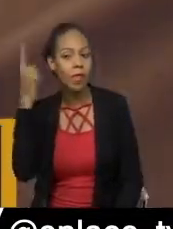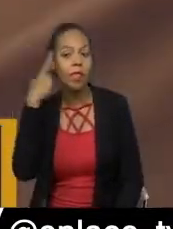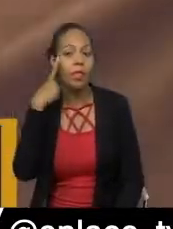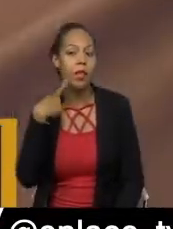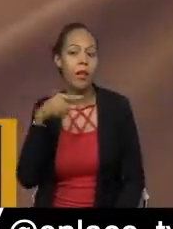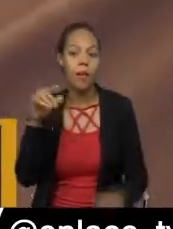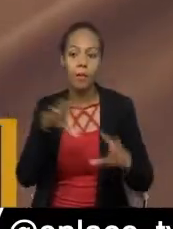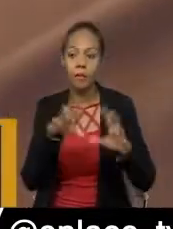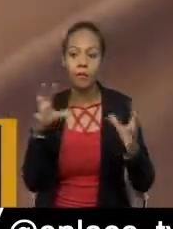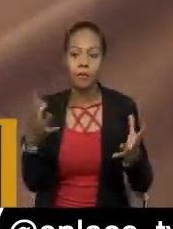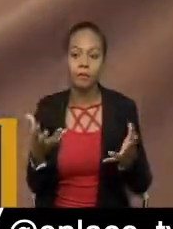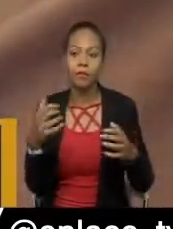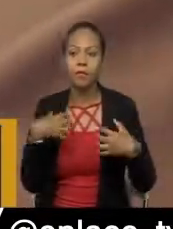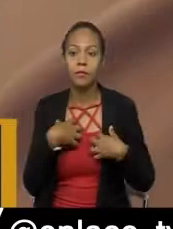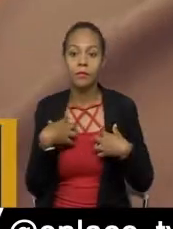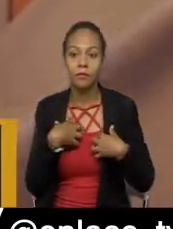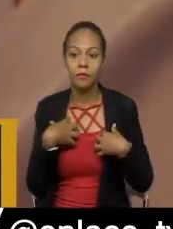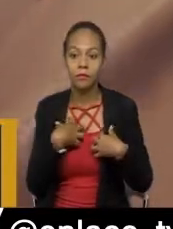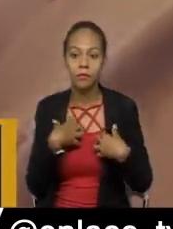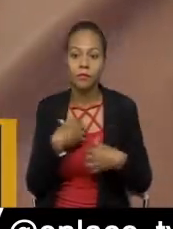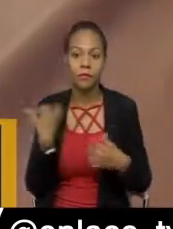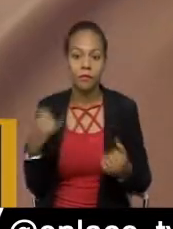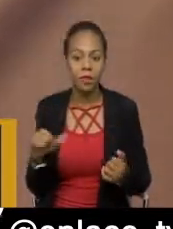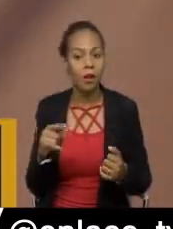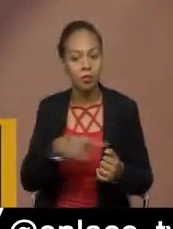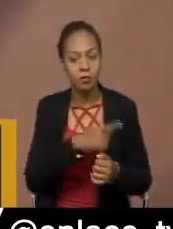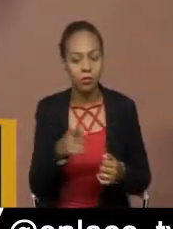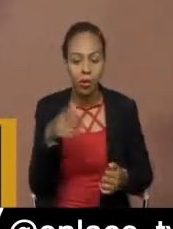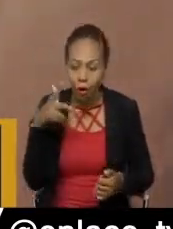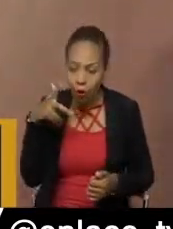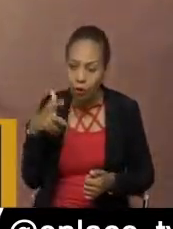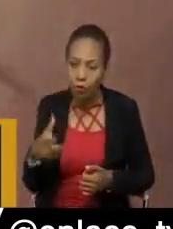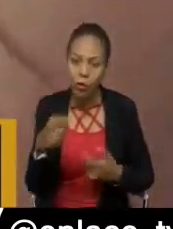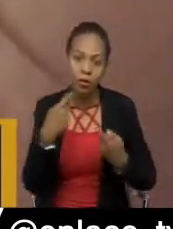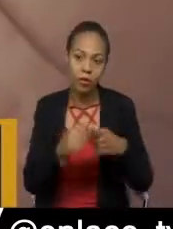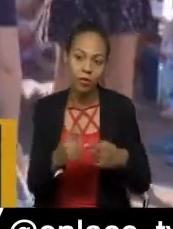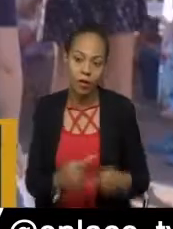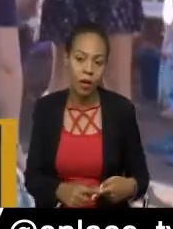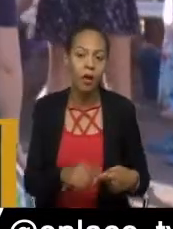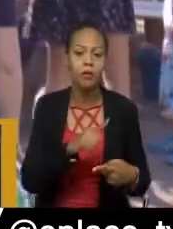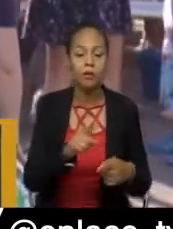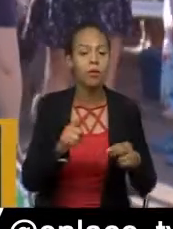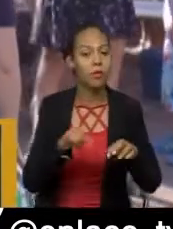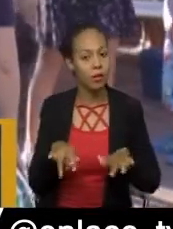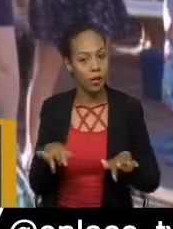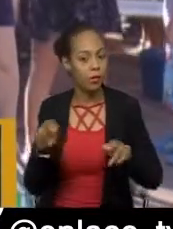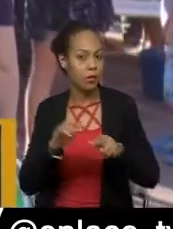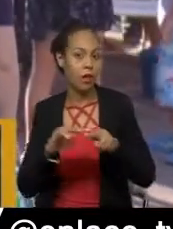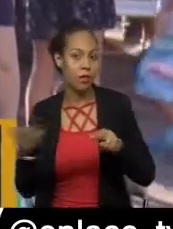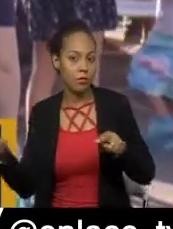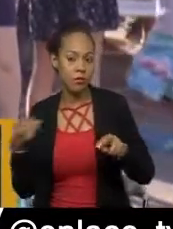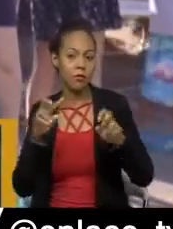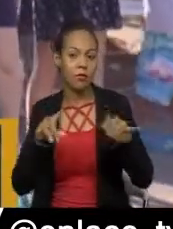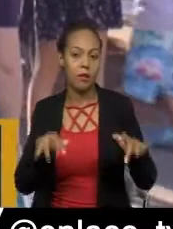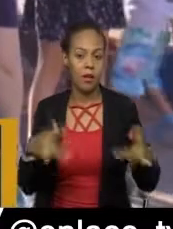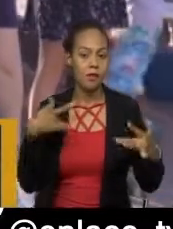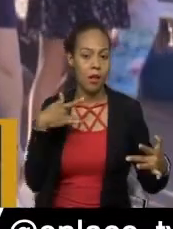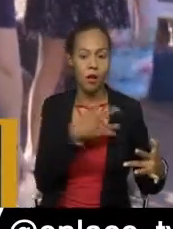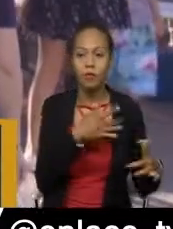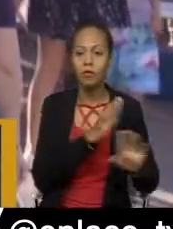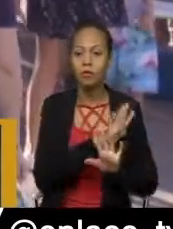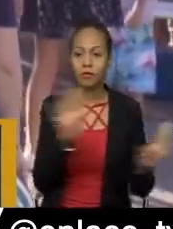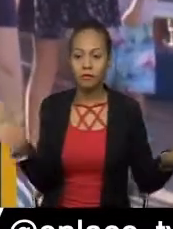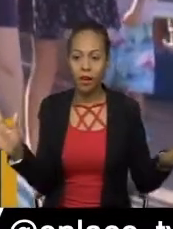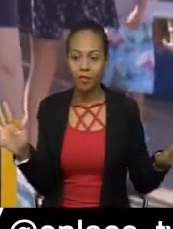Ya estamos en la jornada de vacunación y desparasitación por parte de la Secretaría de Salud, Medio Ambiente, y estamos aquí con la comunidad ya prestos